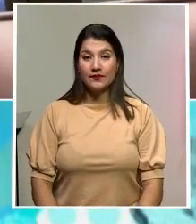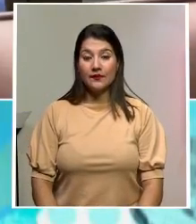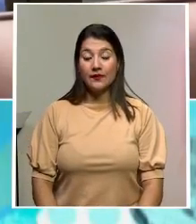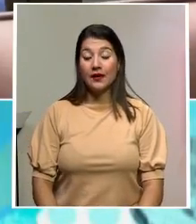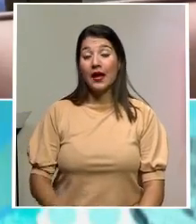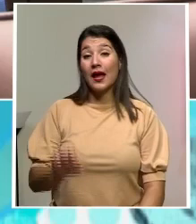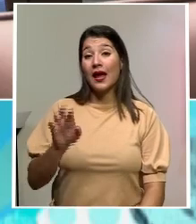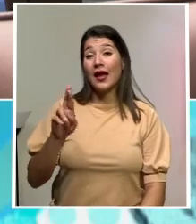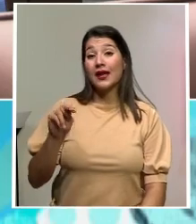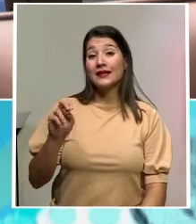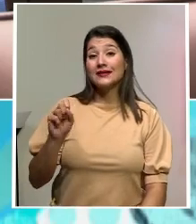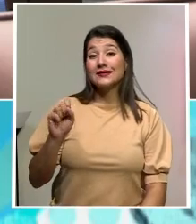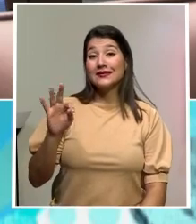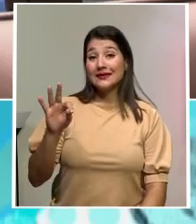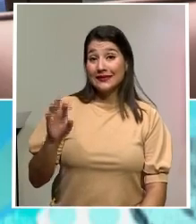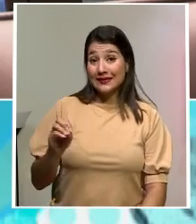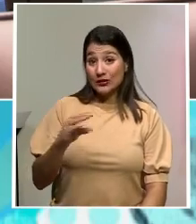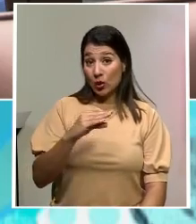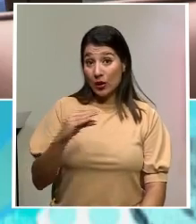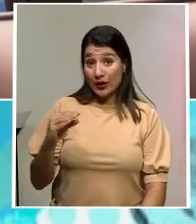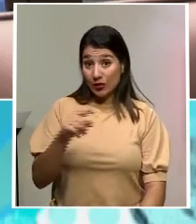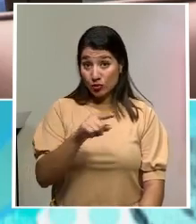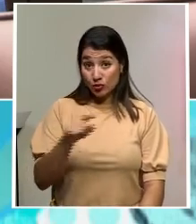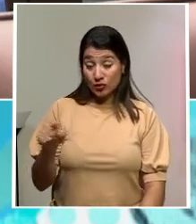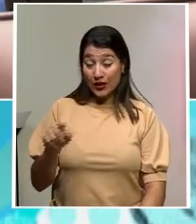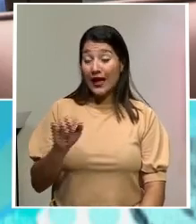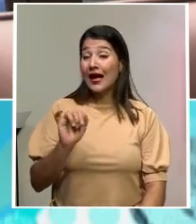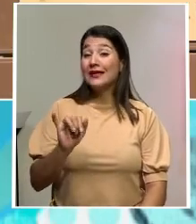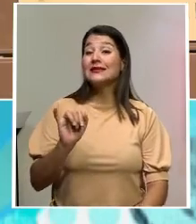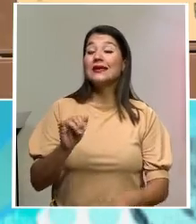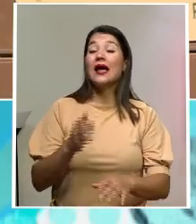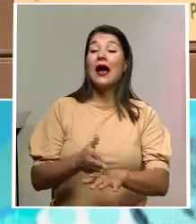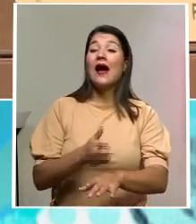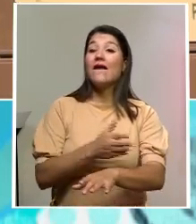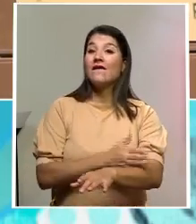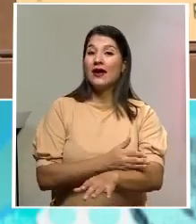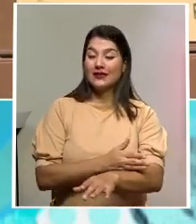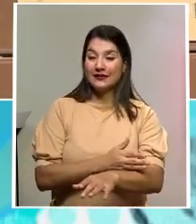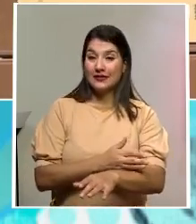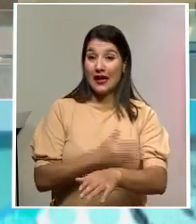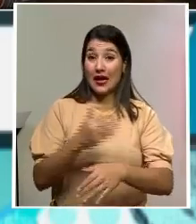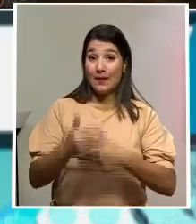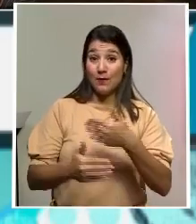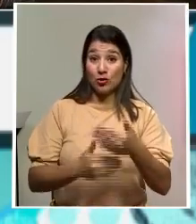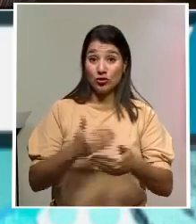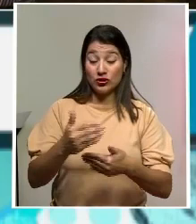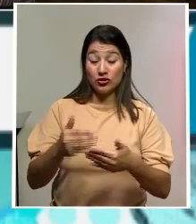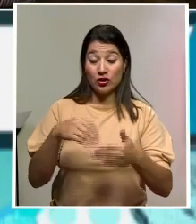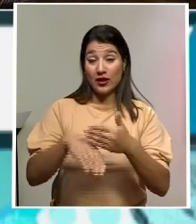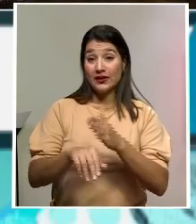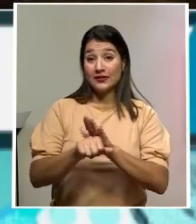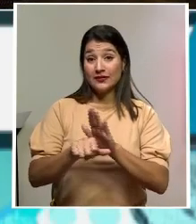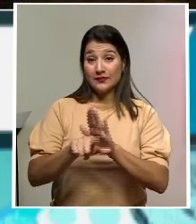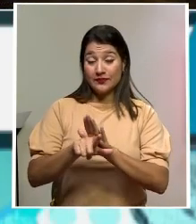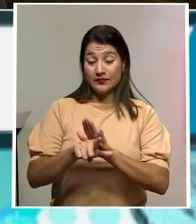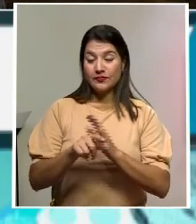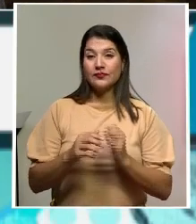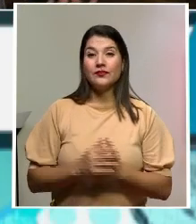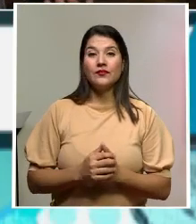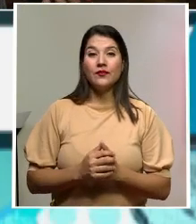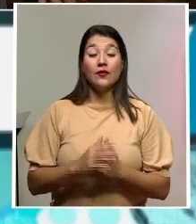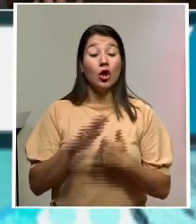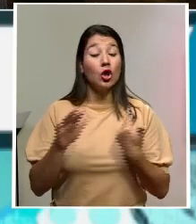Ernesto, televidentes, bueno, así es como avanza la situación en el Congreso, evidentemente